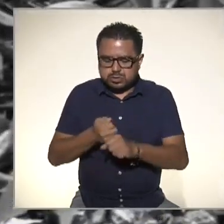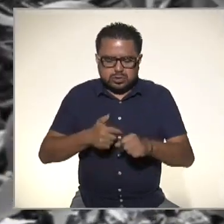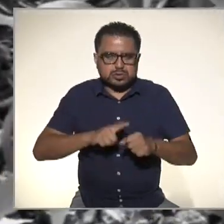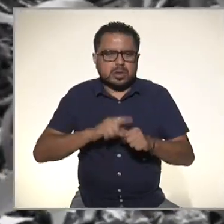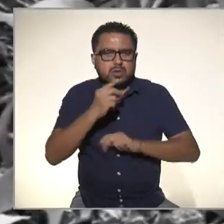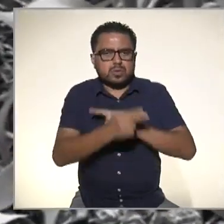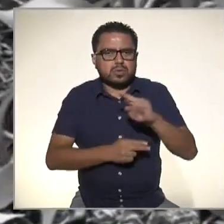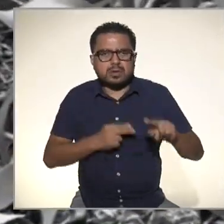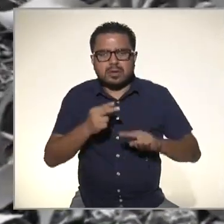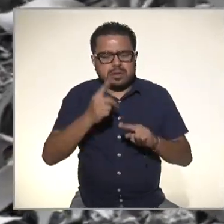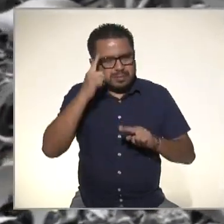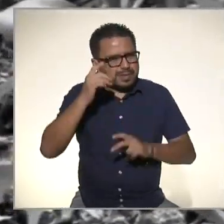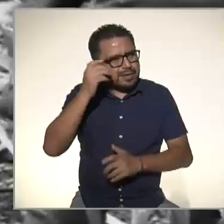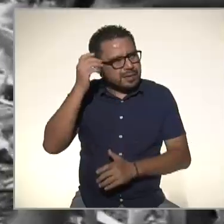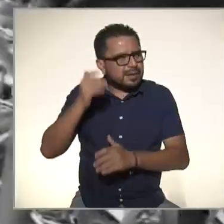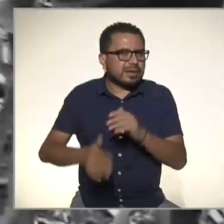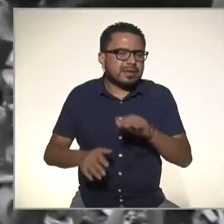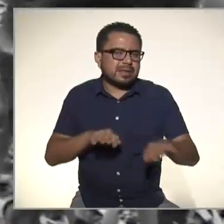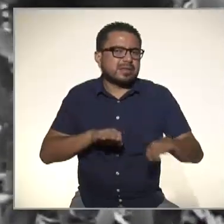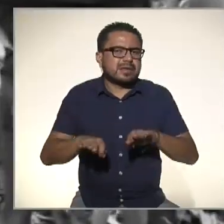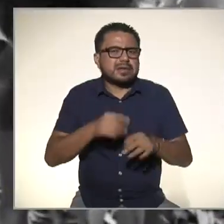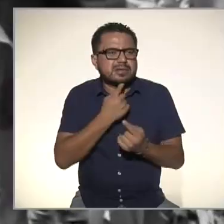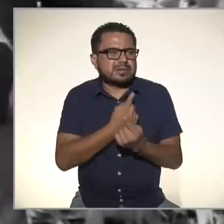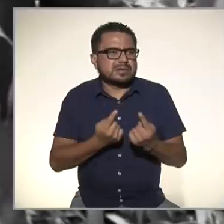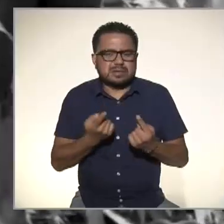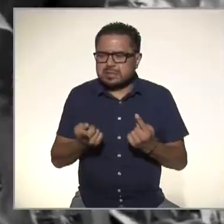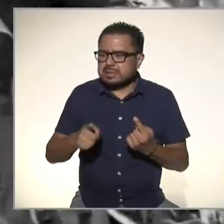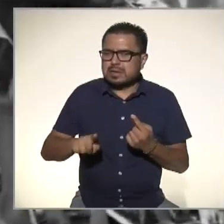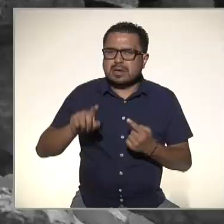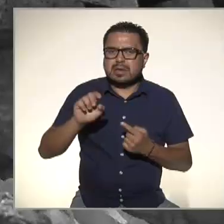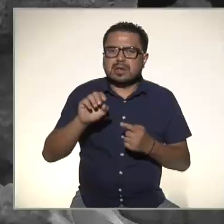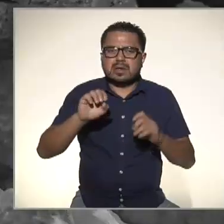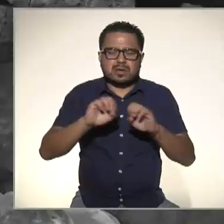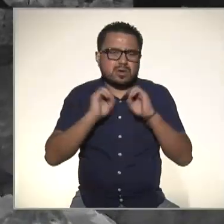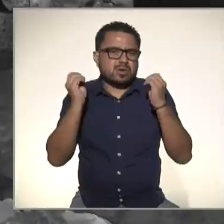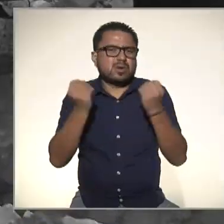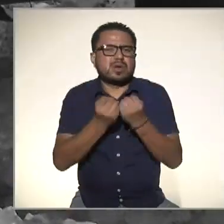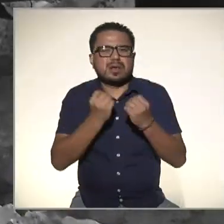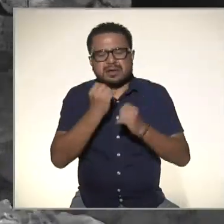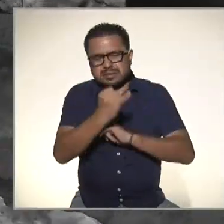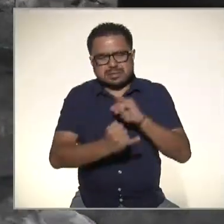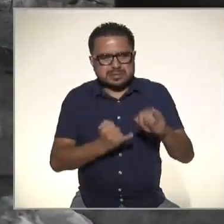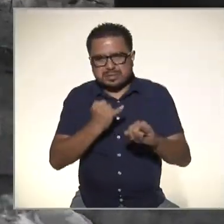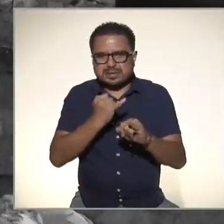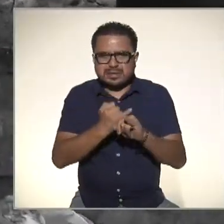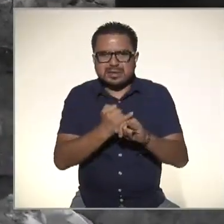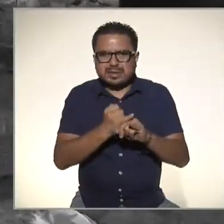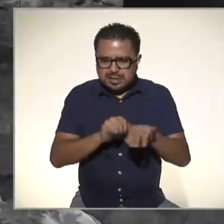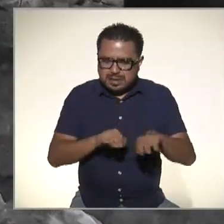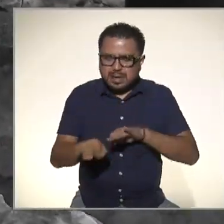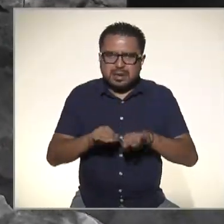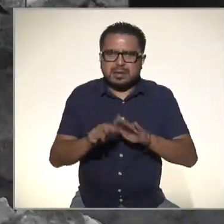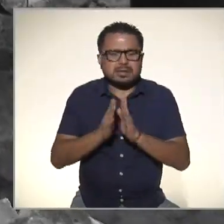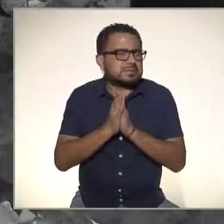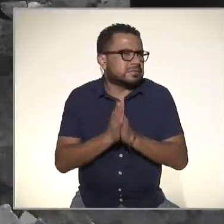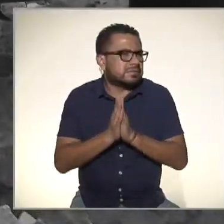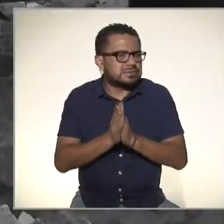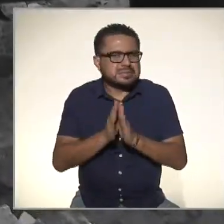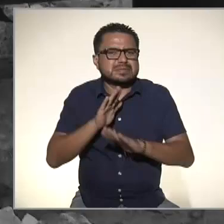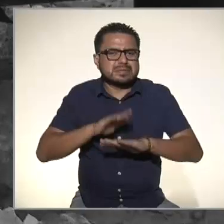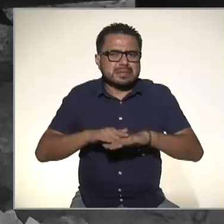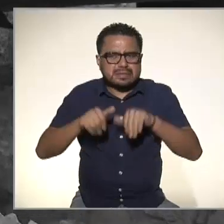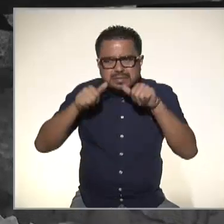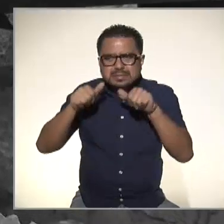Universal para poner fin al trabajo infantil, la Organización Internacional del Trabajo, OIT, convoca a que se invierta más